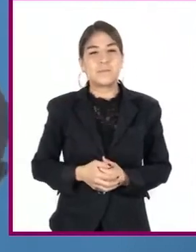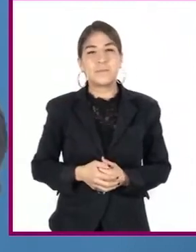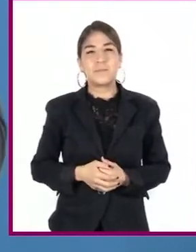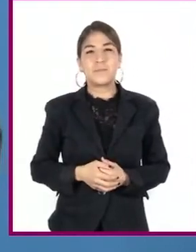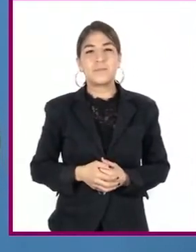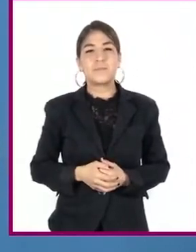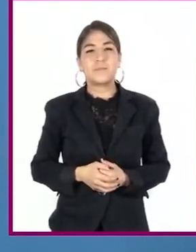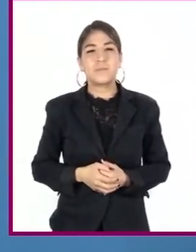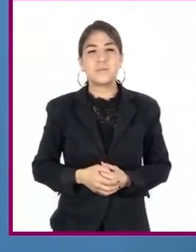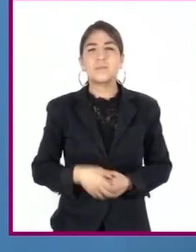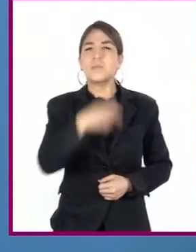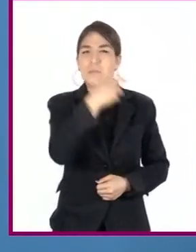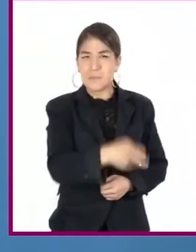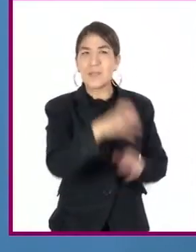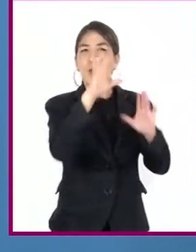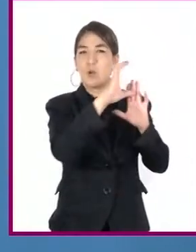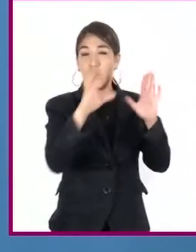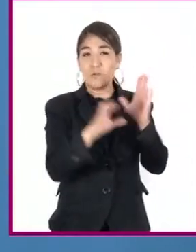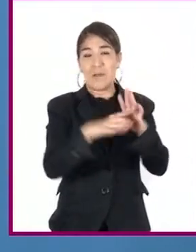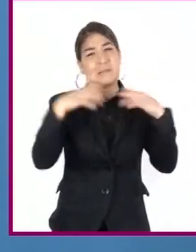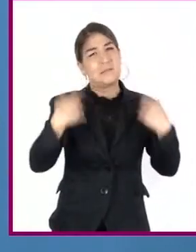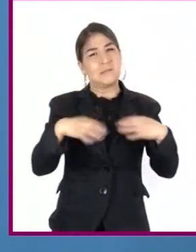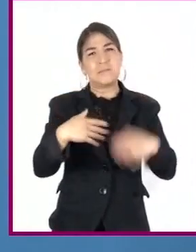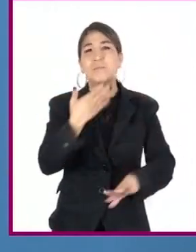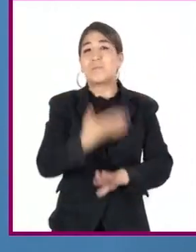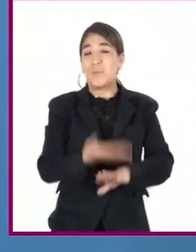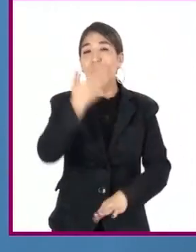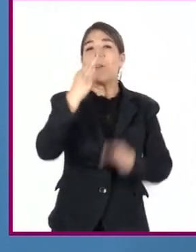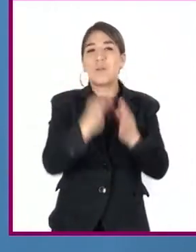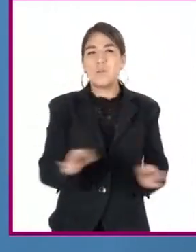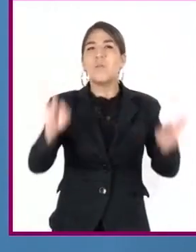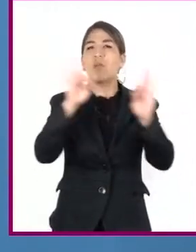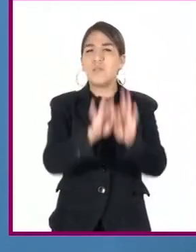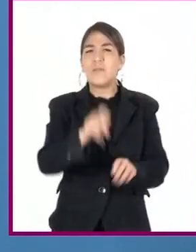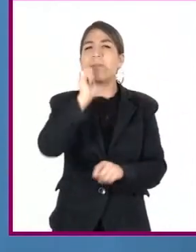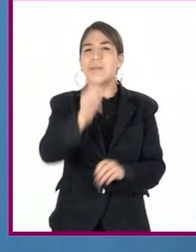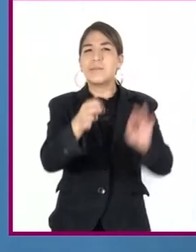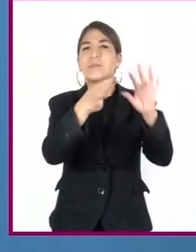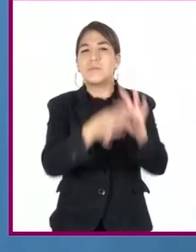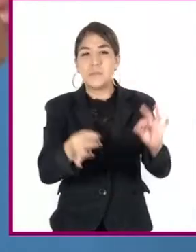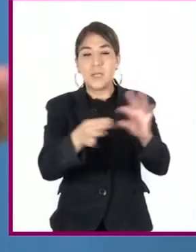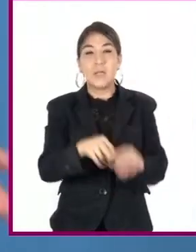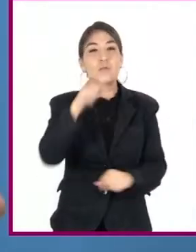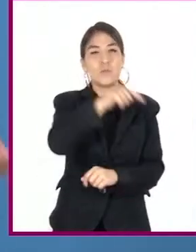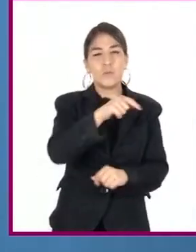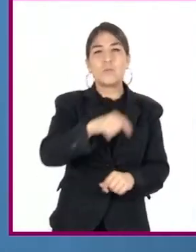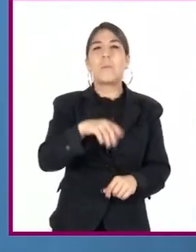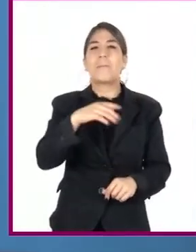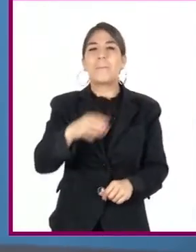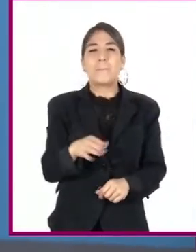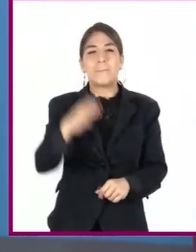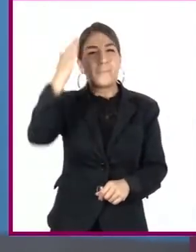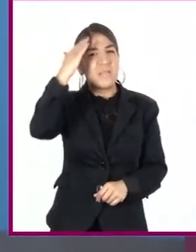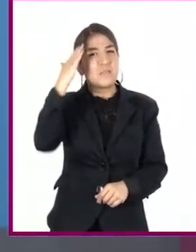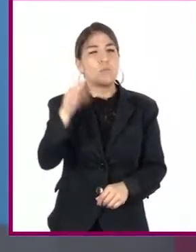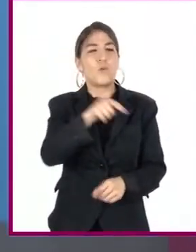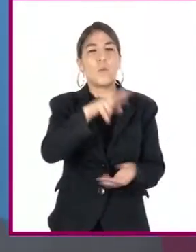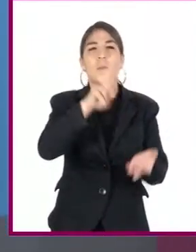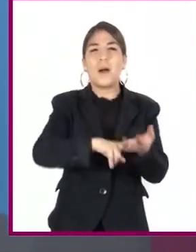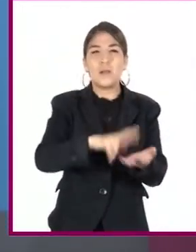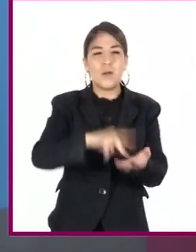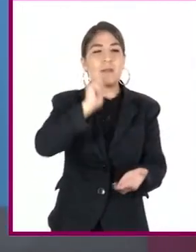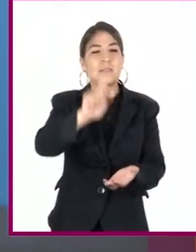ello, en este documento tan importante se sostienen los siguientes principios y valores: